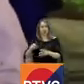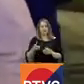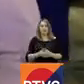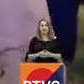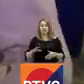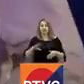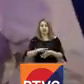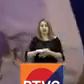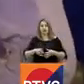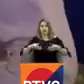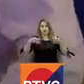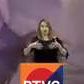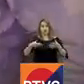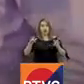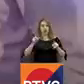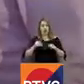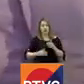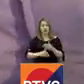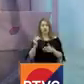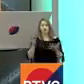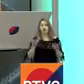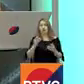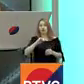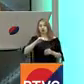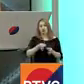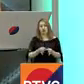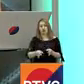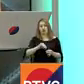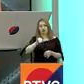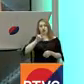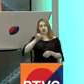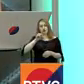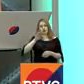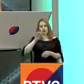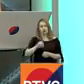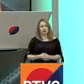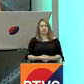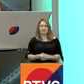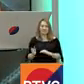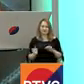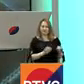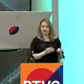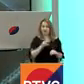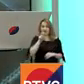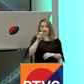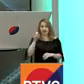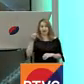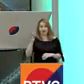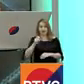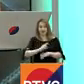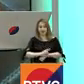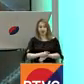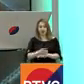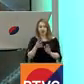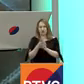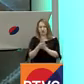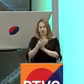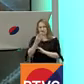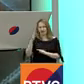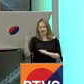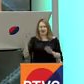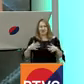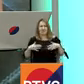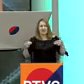seguro también inició en el municipio de yumbo a las 7 y 13 minutos les contamos que en barranquilla están felices porque